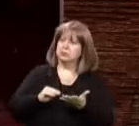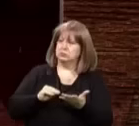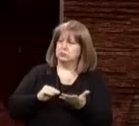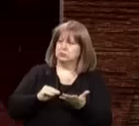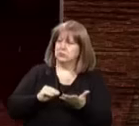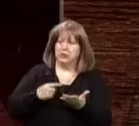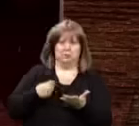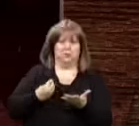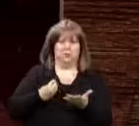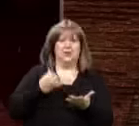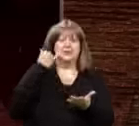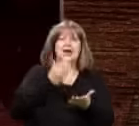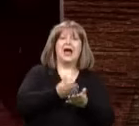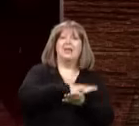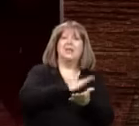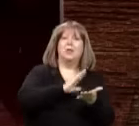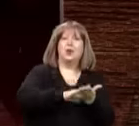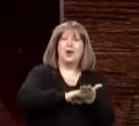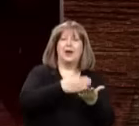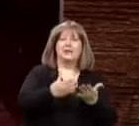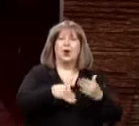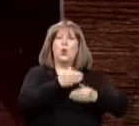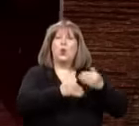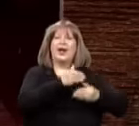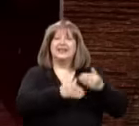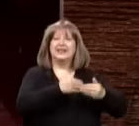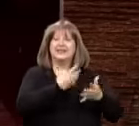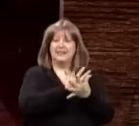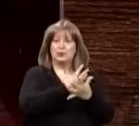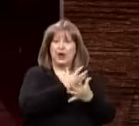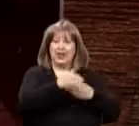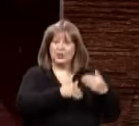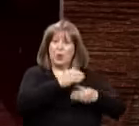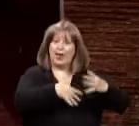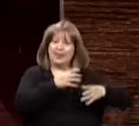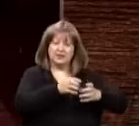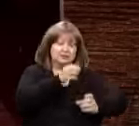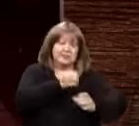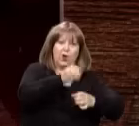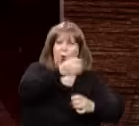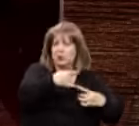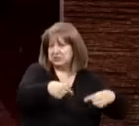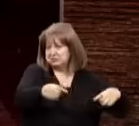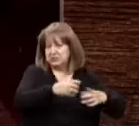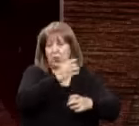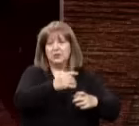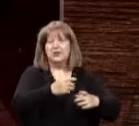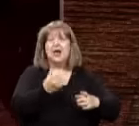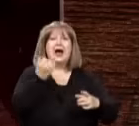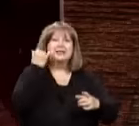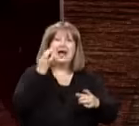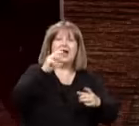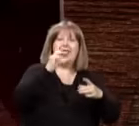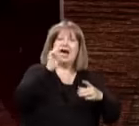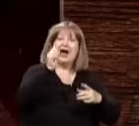prueba algunos juguetes sexuales que contenían material genético tanto de las dos imputadas como del niño,